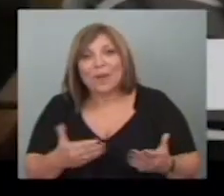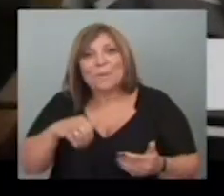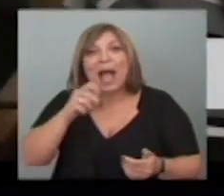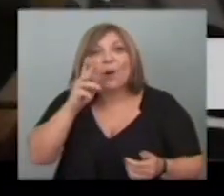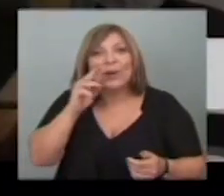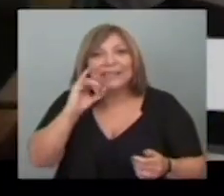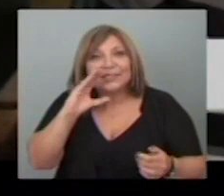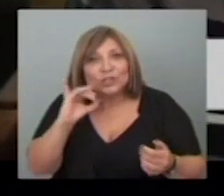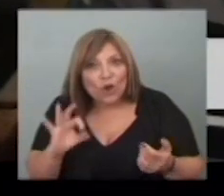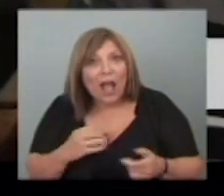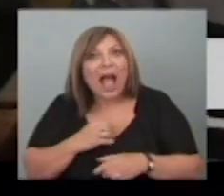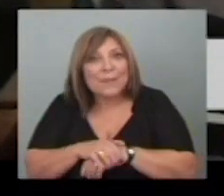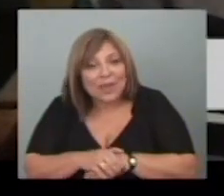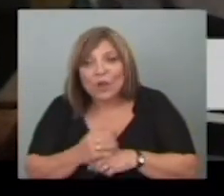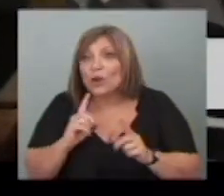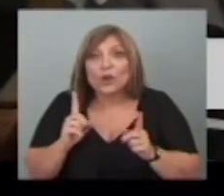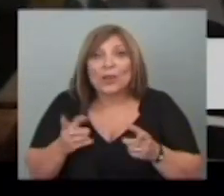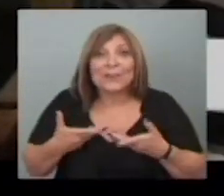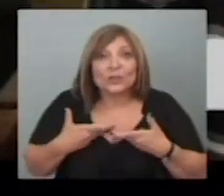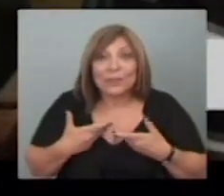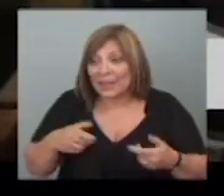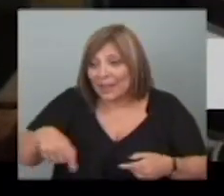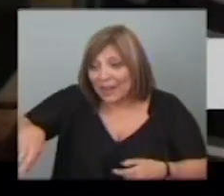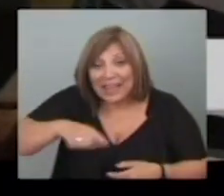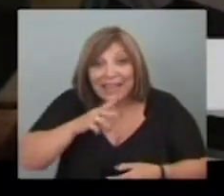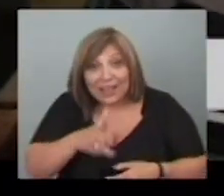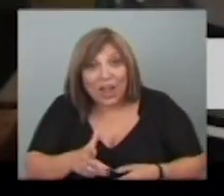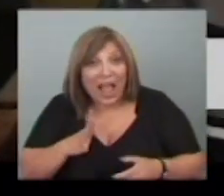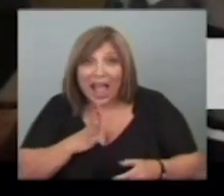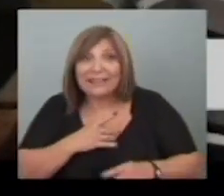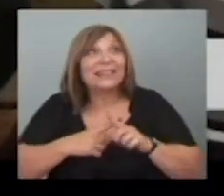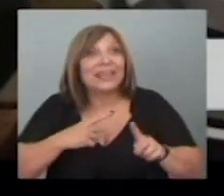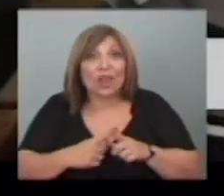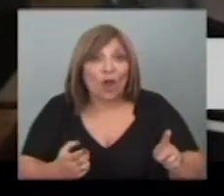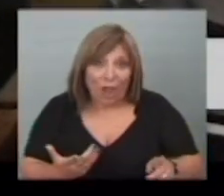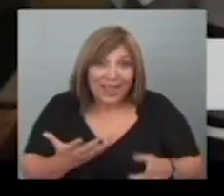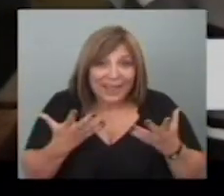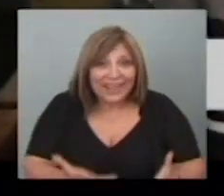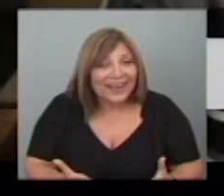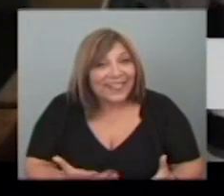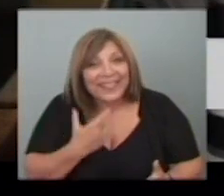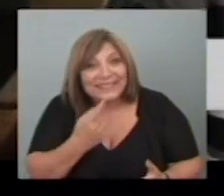Mauricio es uno de mis mejores amigos, no son mis sobrinos, pero me dicen tío, o sea que hay una incorporación de muchos años y